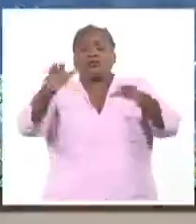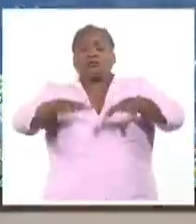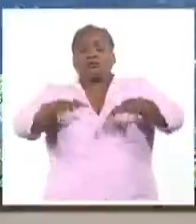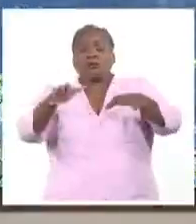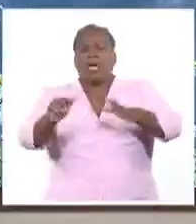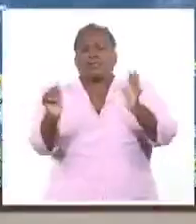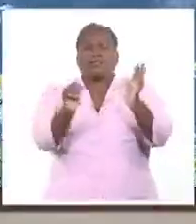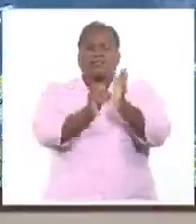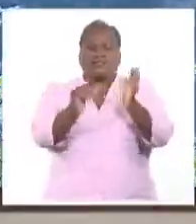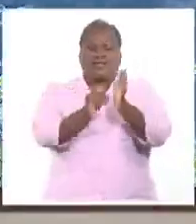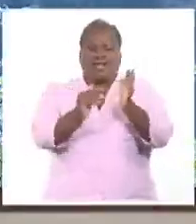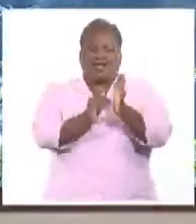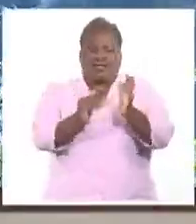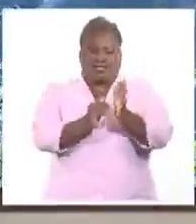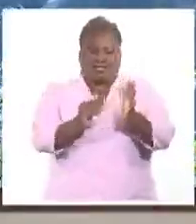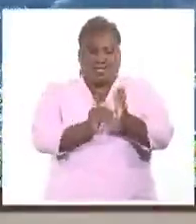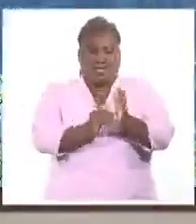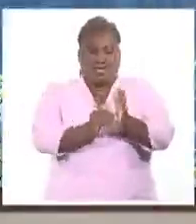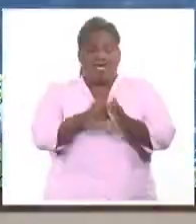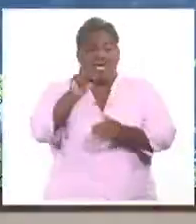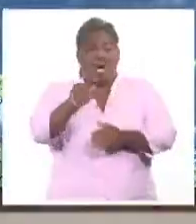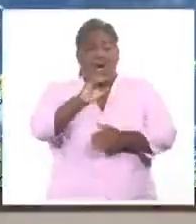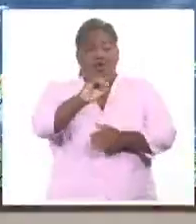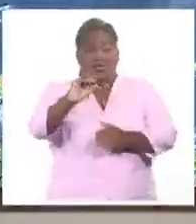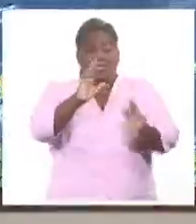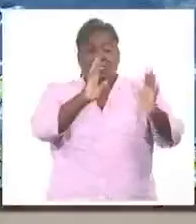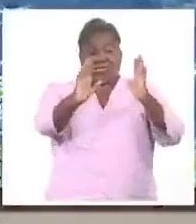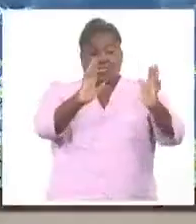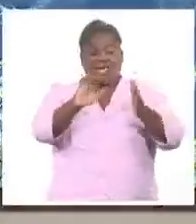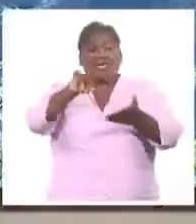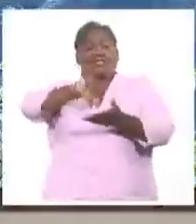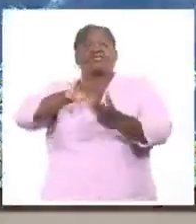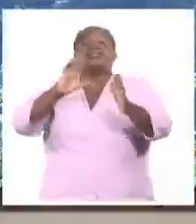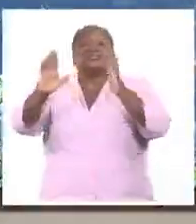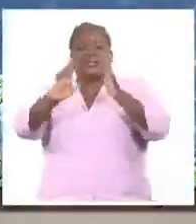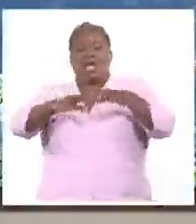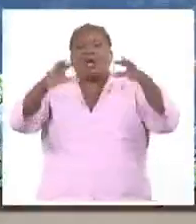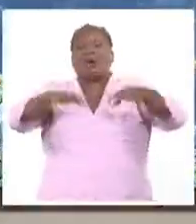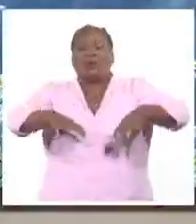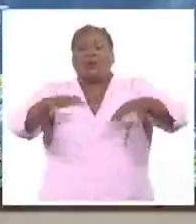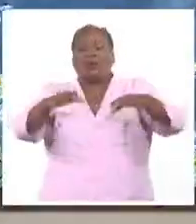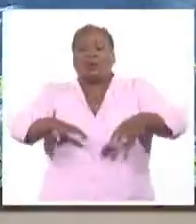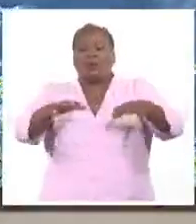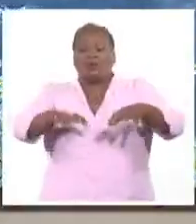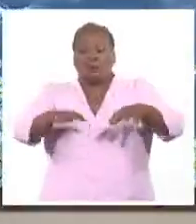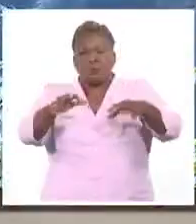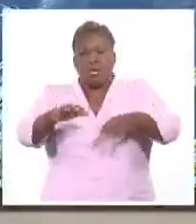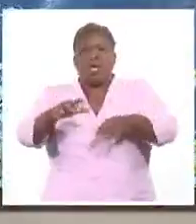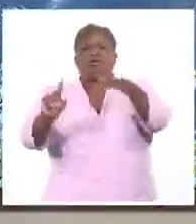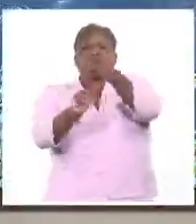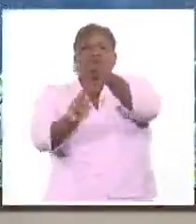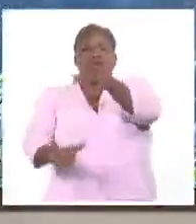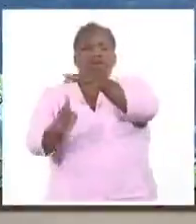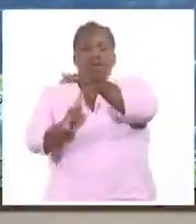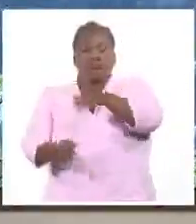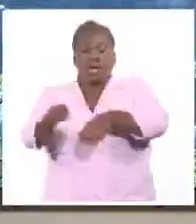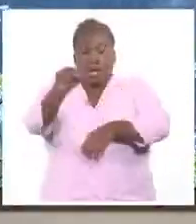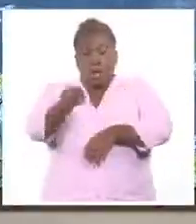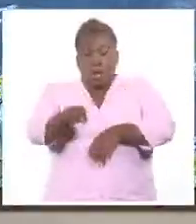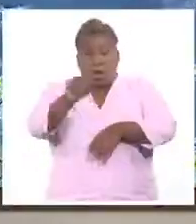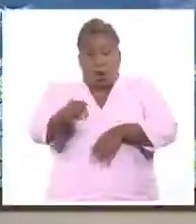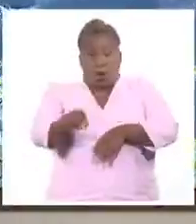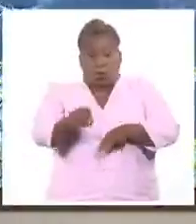tarde, principalmente en localidades del occidente y centro, continúan incentivando la actividad de chubascos y tormentas eléctricas. Hoy la baja superior